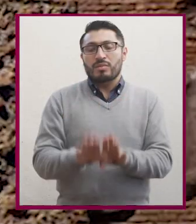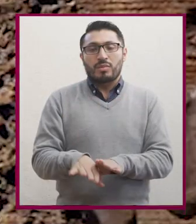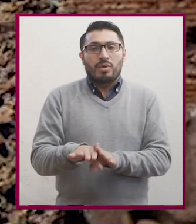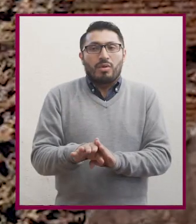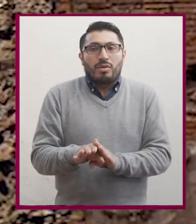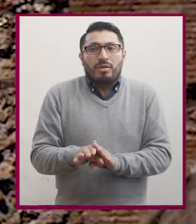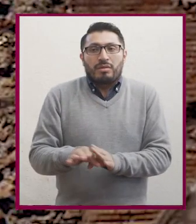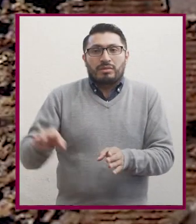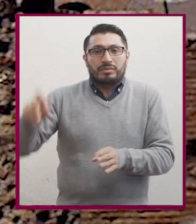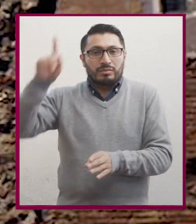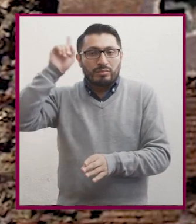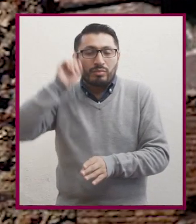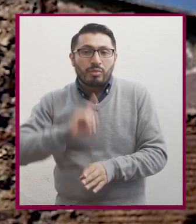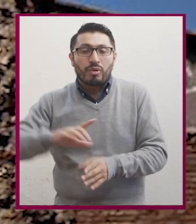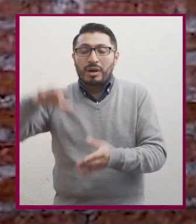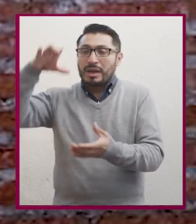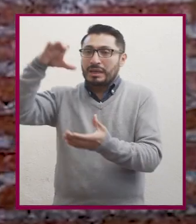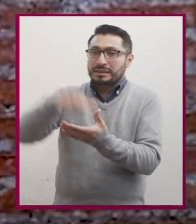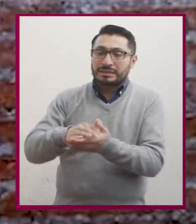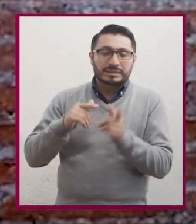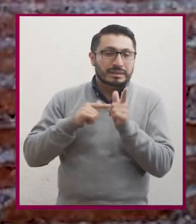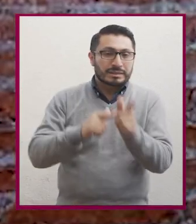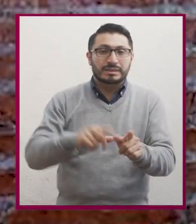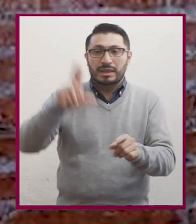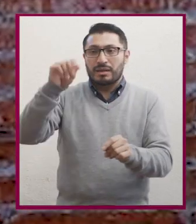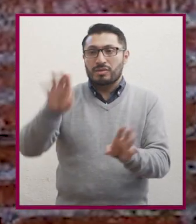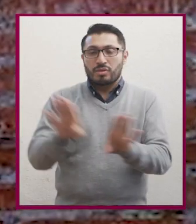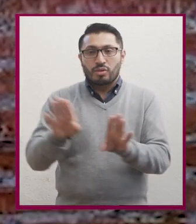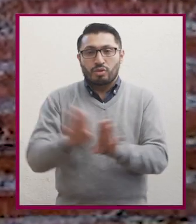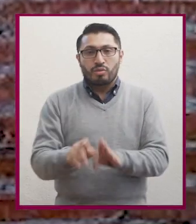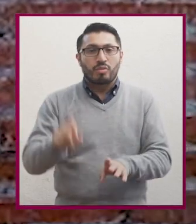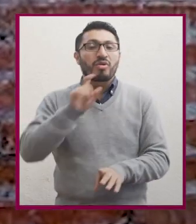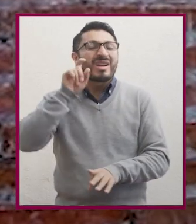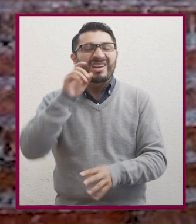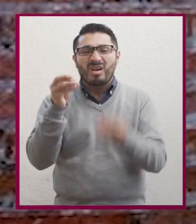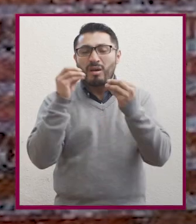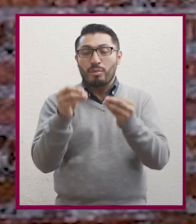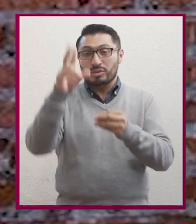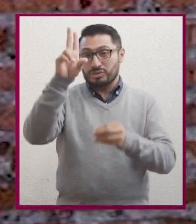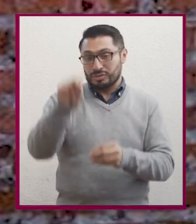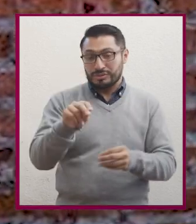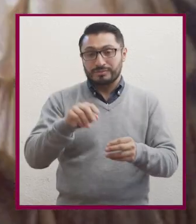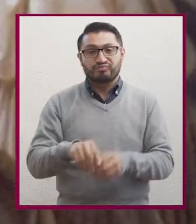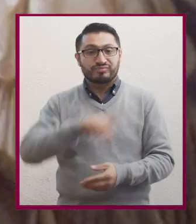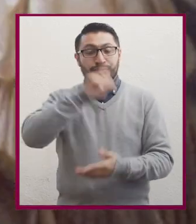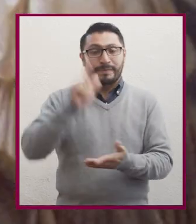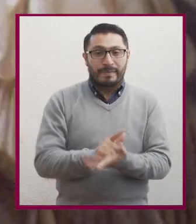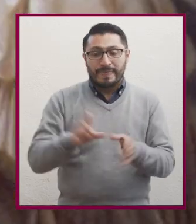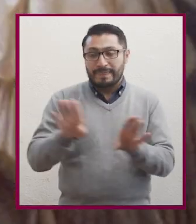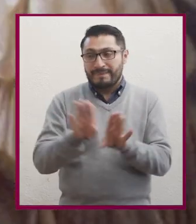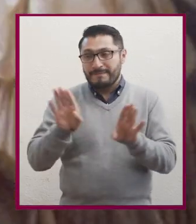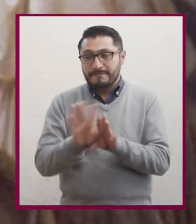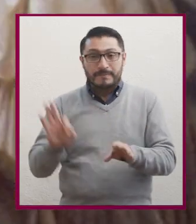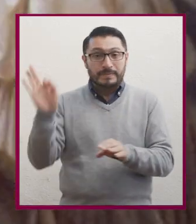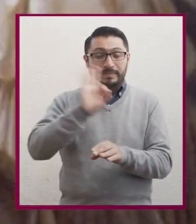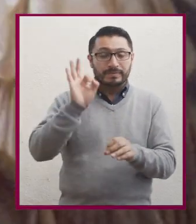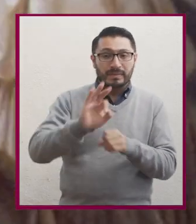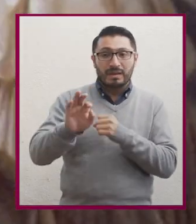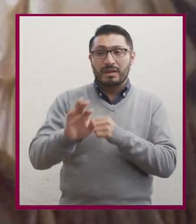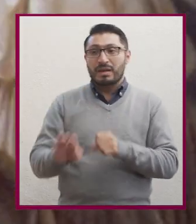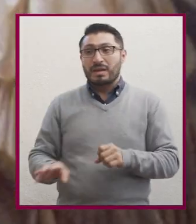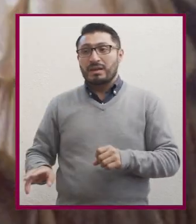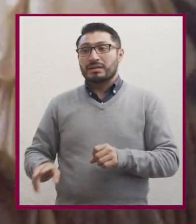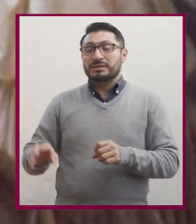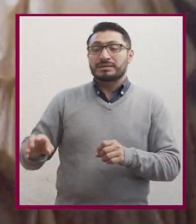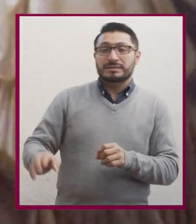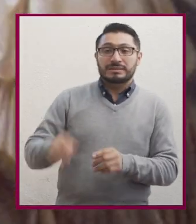y evitar perversiones sexuales. Esta ley permitía que, bajo ciertas condiciones, en caso de adulterio, el